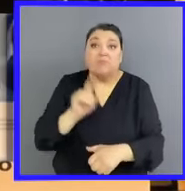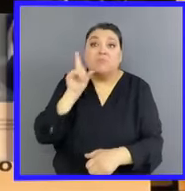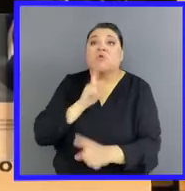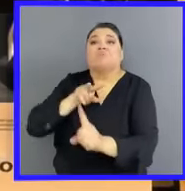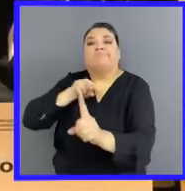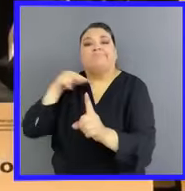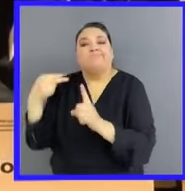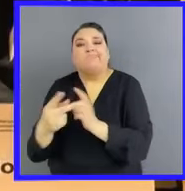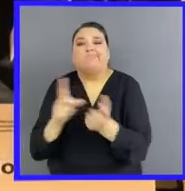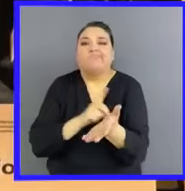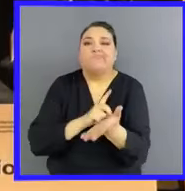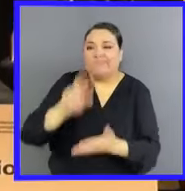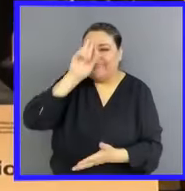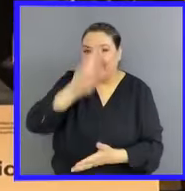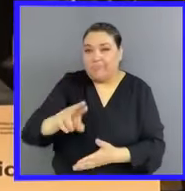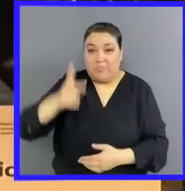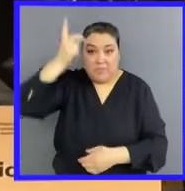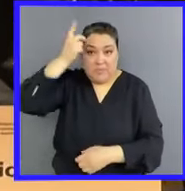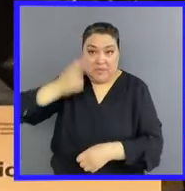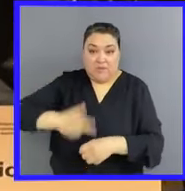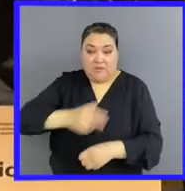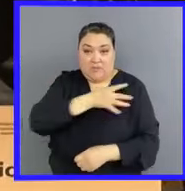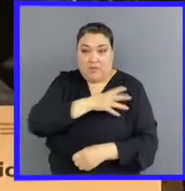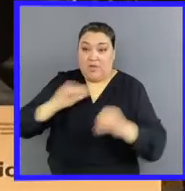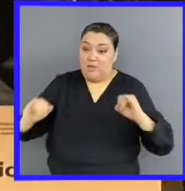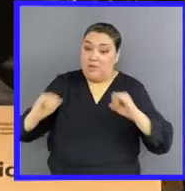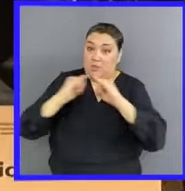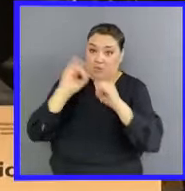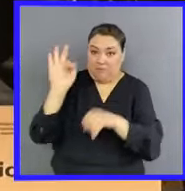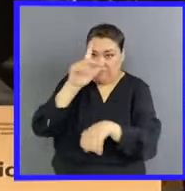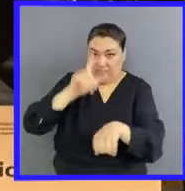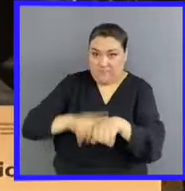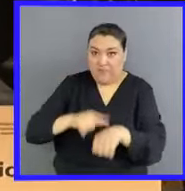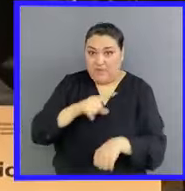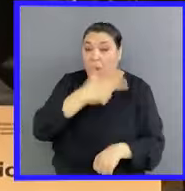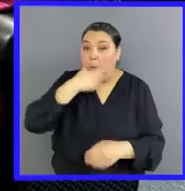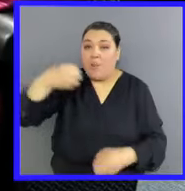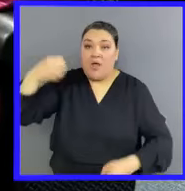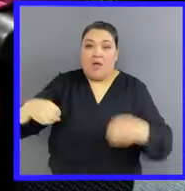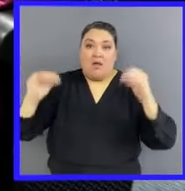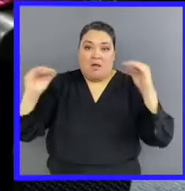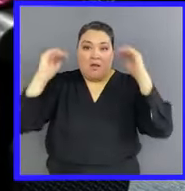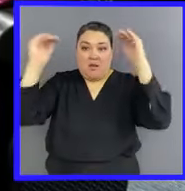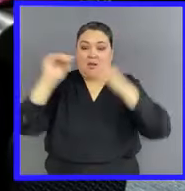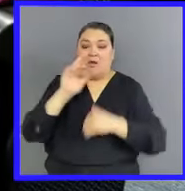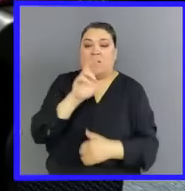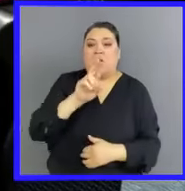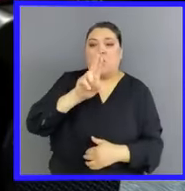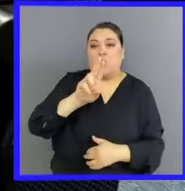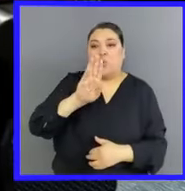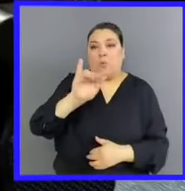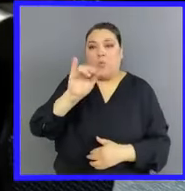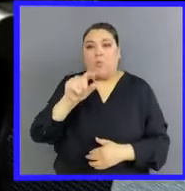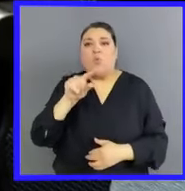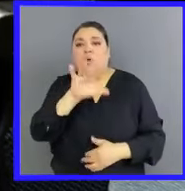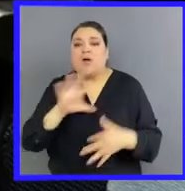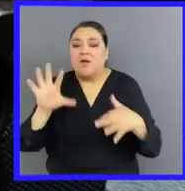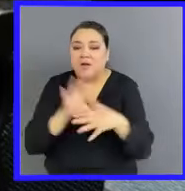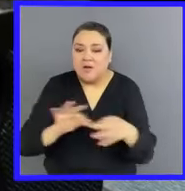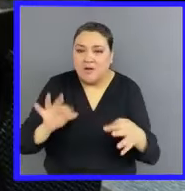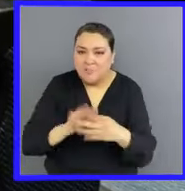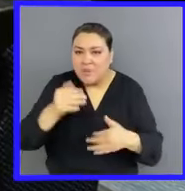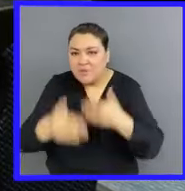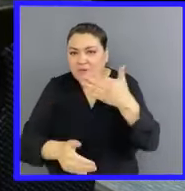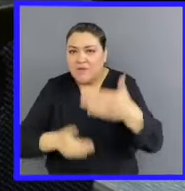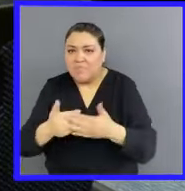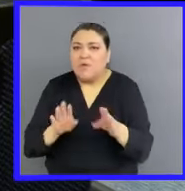director general del Instituto Federal de Defensoría Pública, el magistrado Benjamín Rubio Chávez, destacó el trabajo de representación extraordinaria en